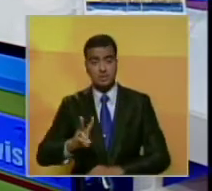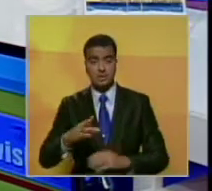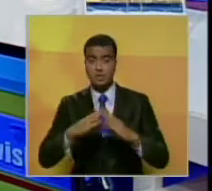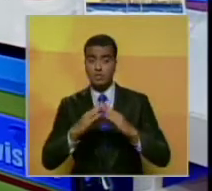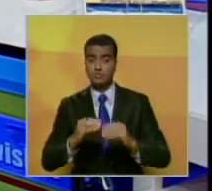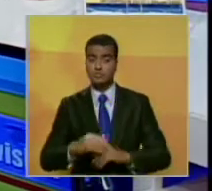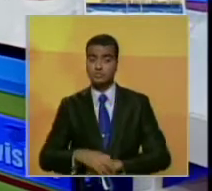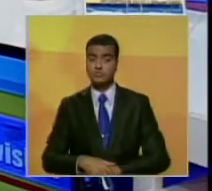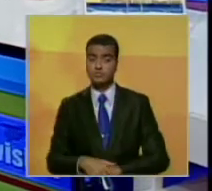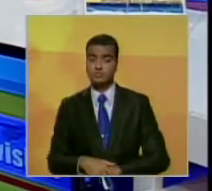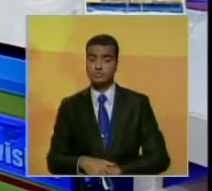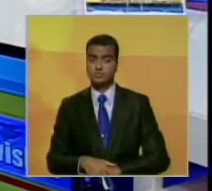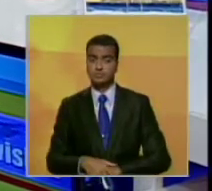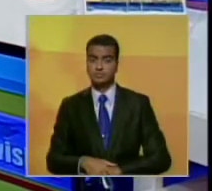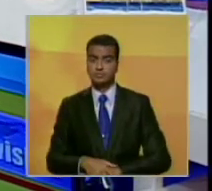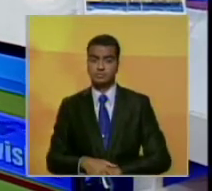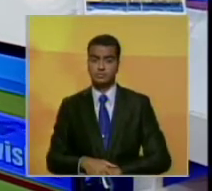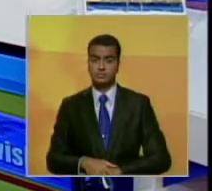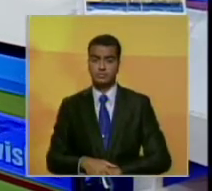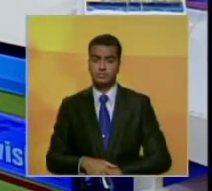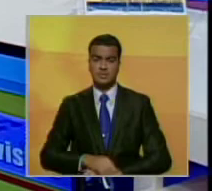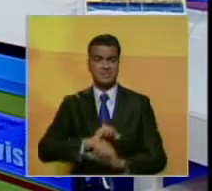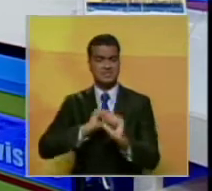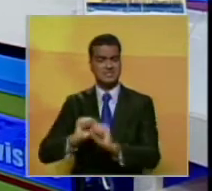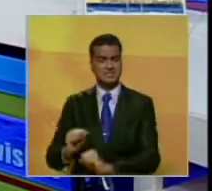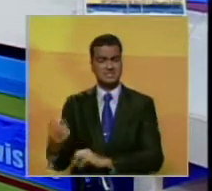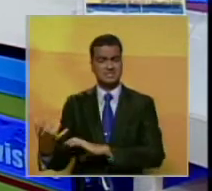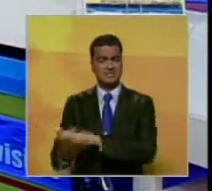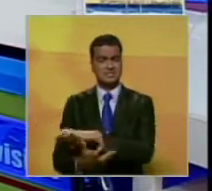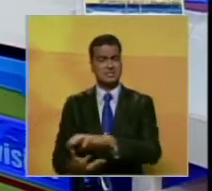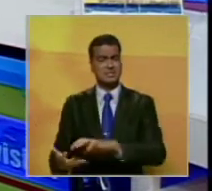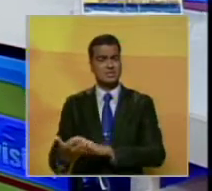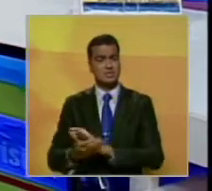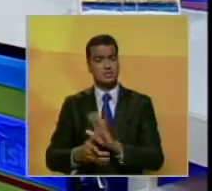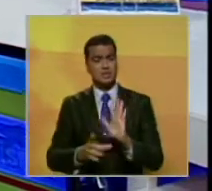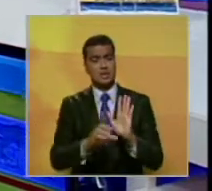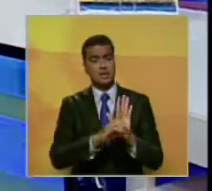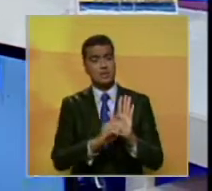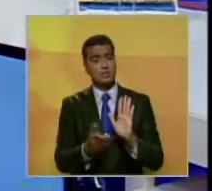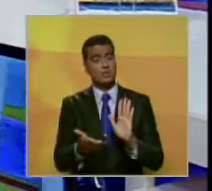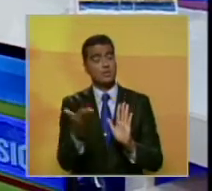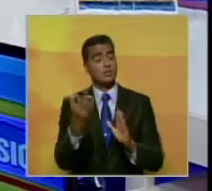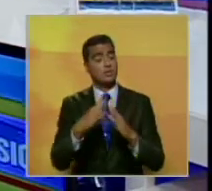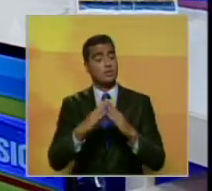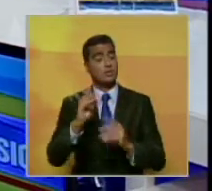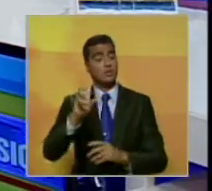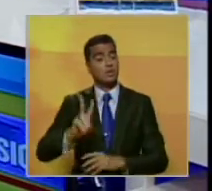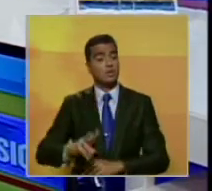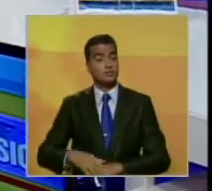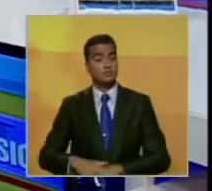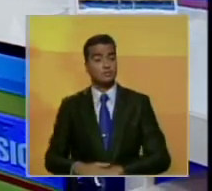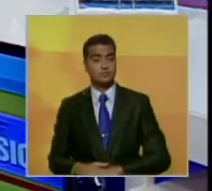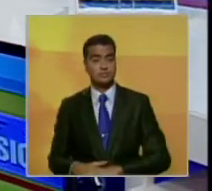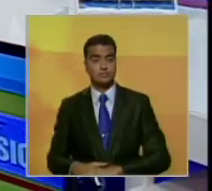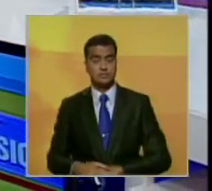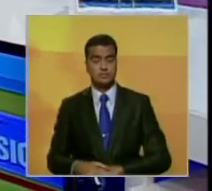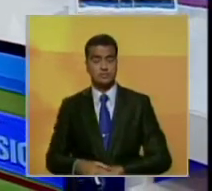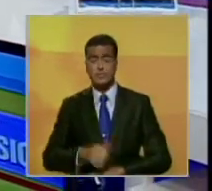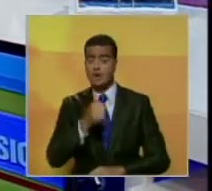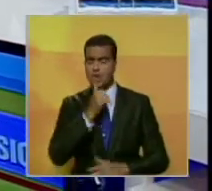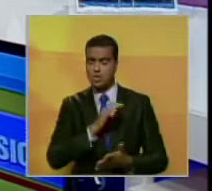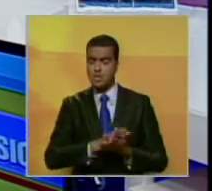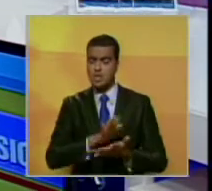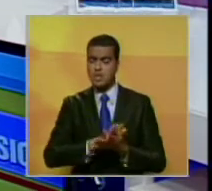todos. Así es, y precisamente rechazar la violencia debe ser el leitmotiv de todos los venezolanos. Cosechar la tolerancia